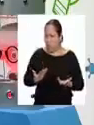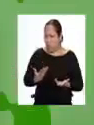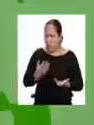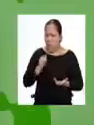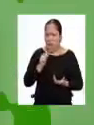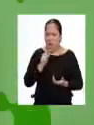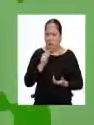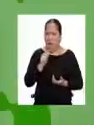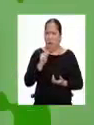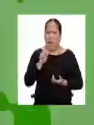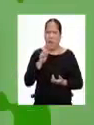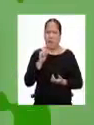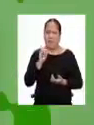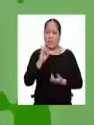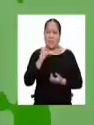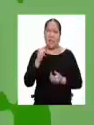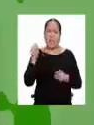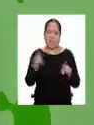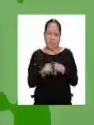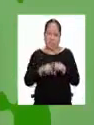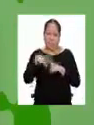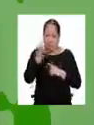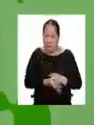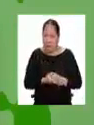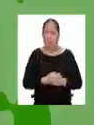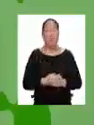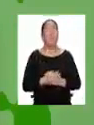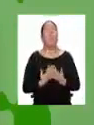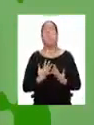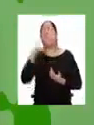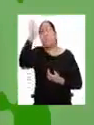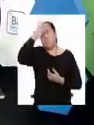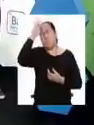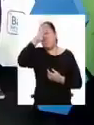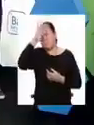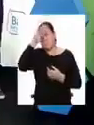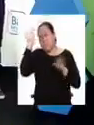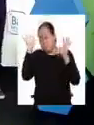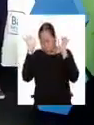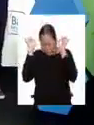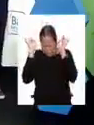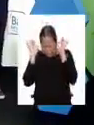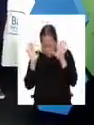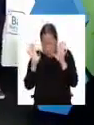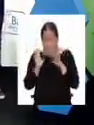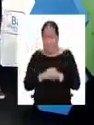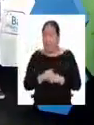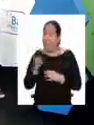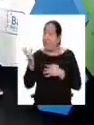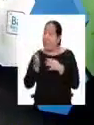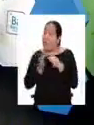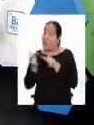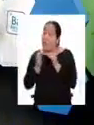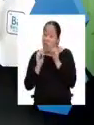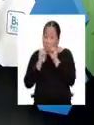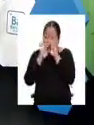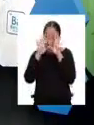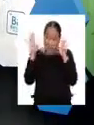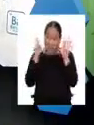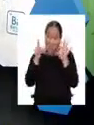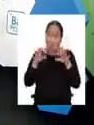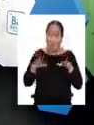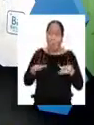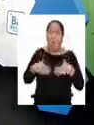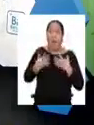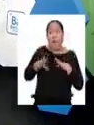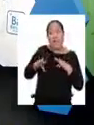real. Hay demasiada filosofía. ¡Te odio, Descartes! Quizás, cerebro, si te lo explicamos mejor, lo puedas aceptar